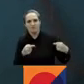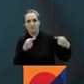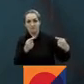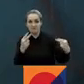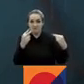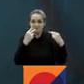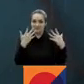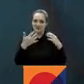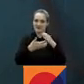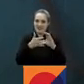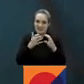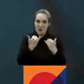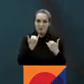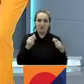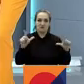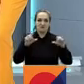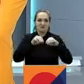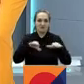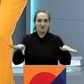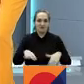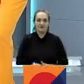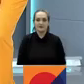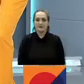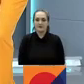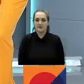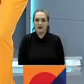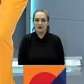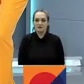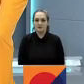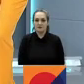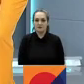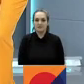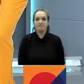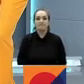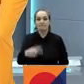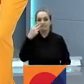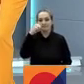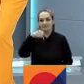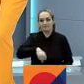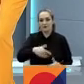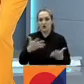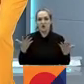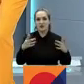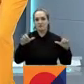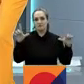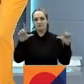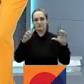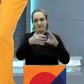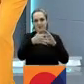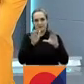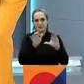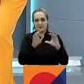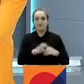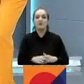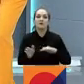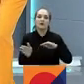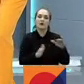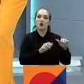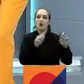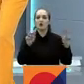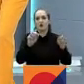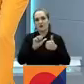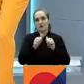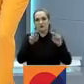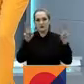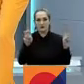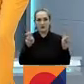a Señal Colombia. Tienen esa cita con nosotros aquí en nuestra pantalla, en la pantalla de Señal Colombia. Cambiamos de deporte